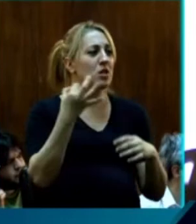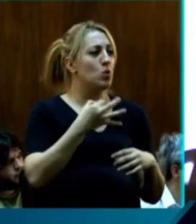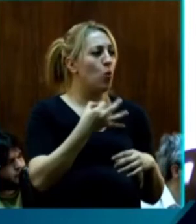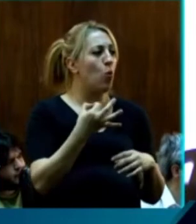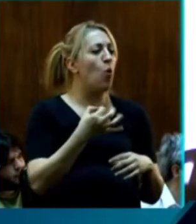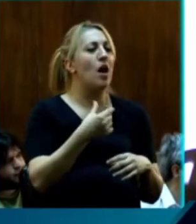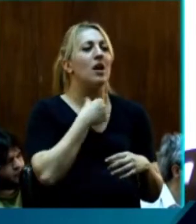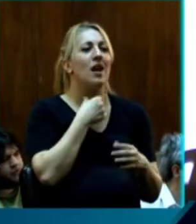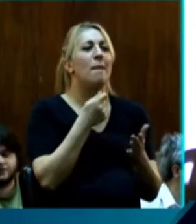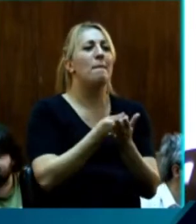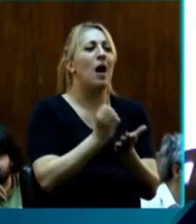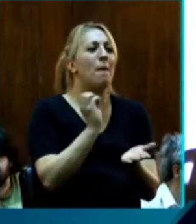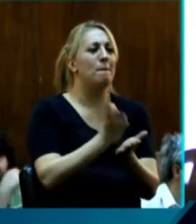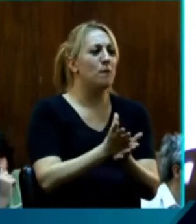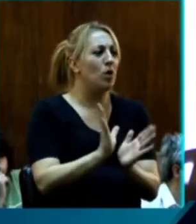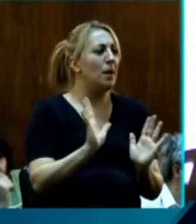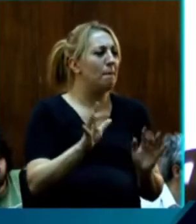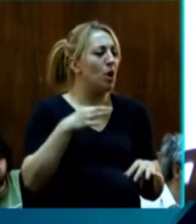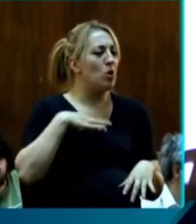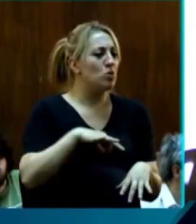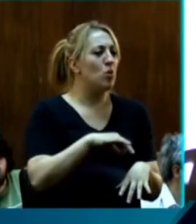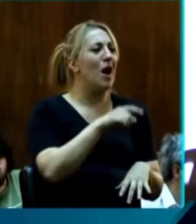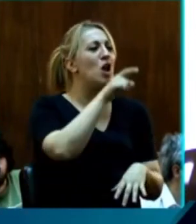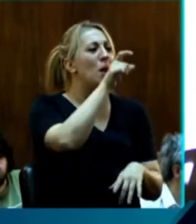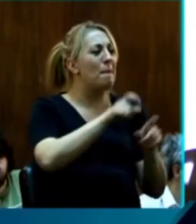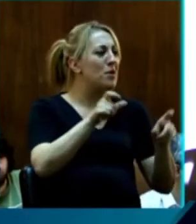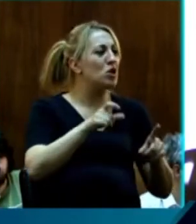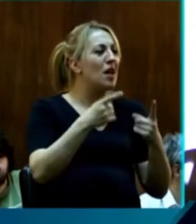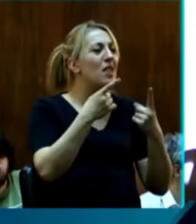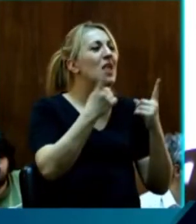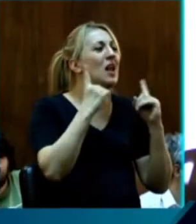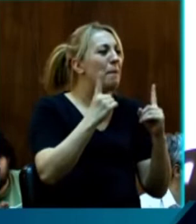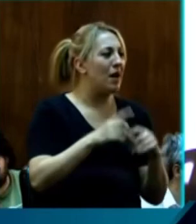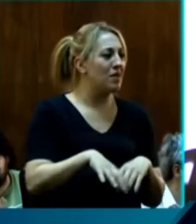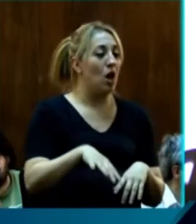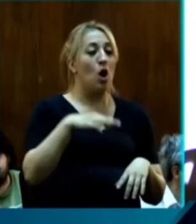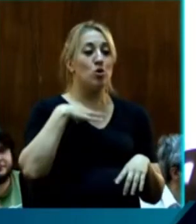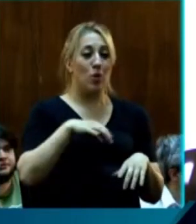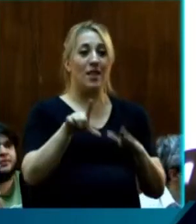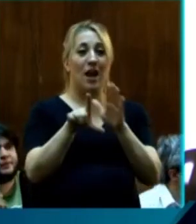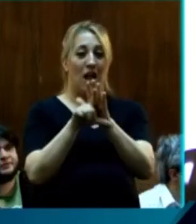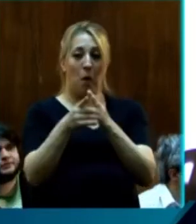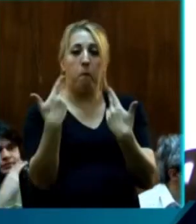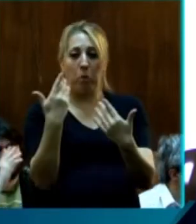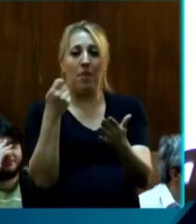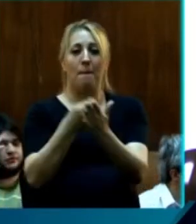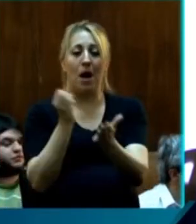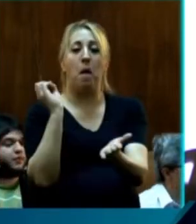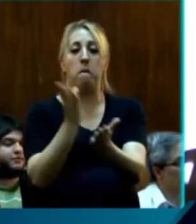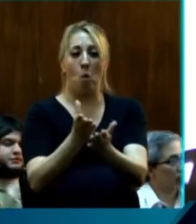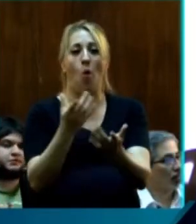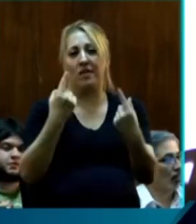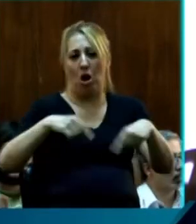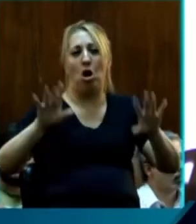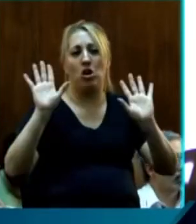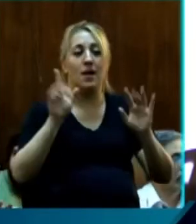las multas, pero que el salario del legislador, le digo, no es el salario del docente. Con el salario del legislador se pueden pagar multas dolarizadas, pero